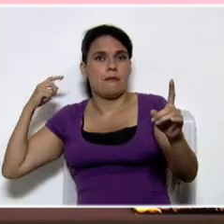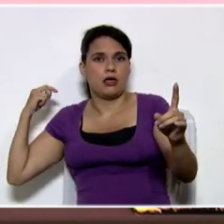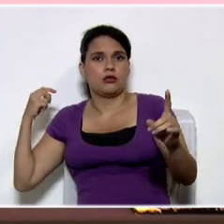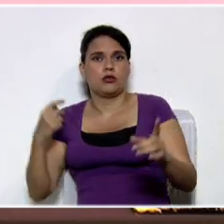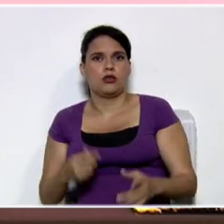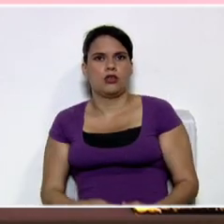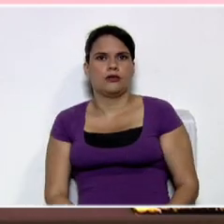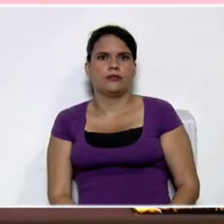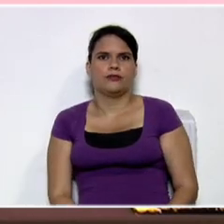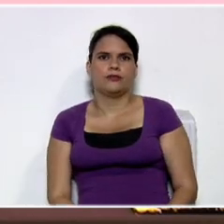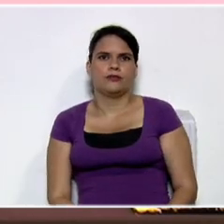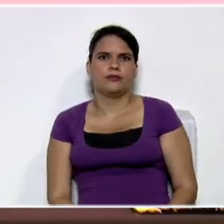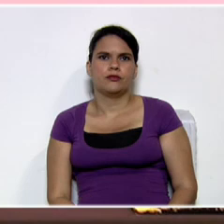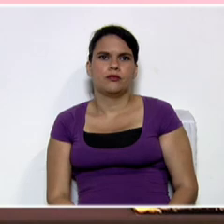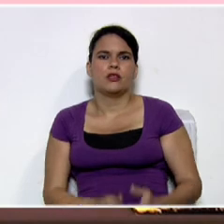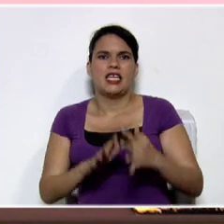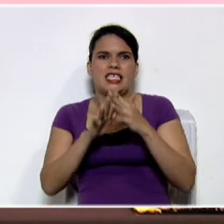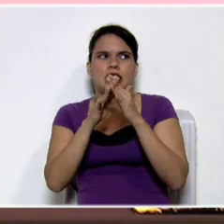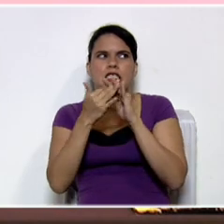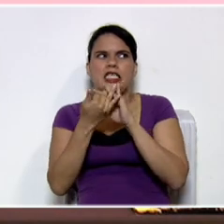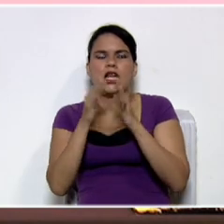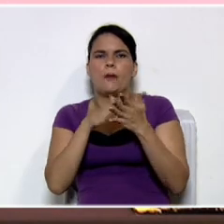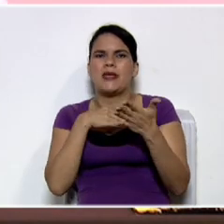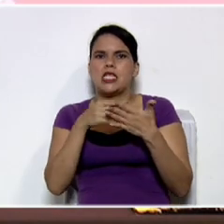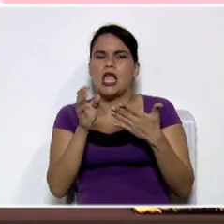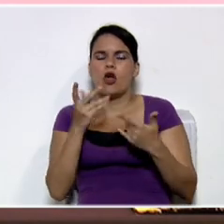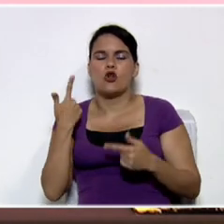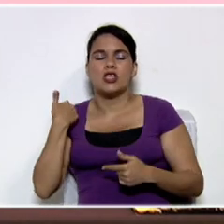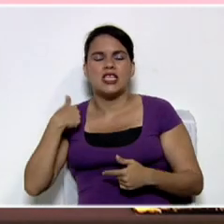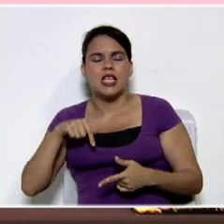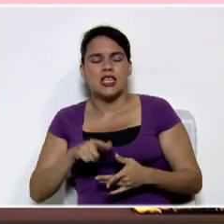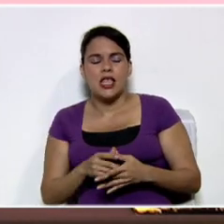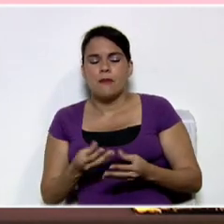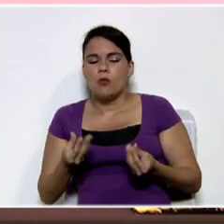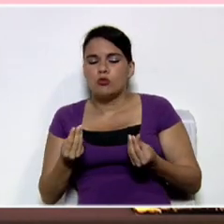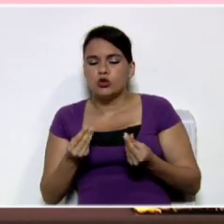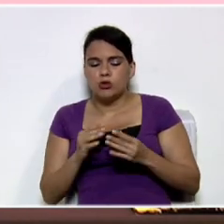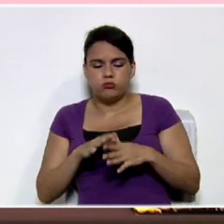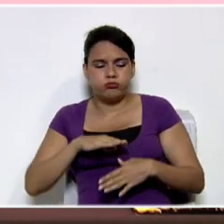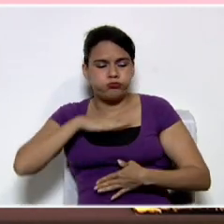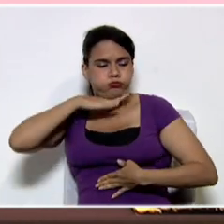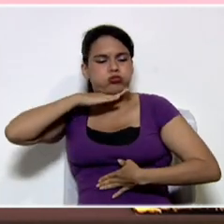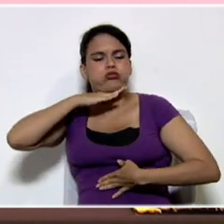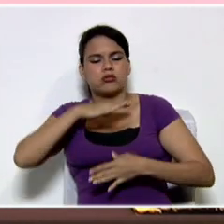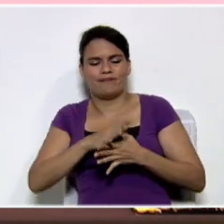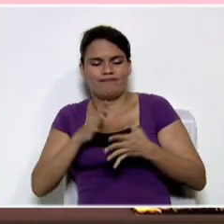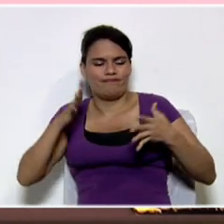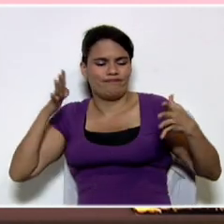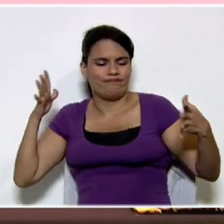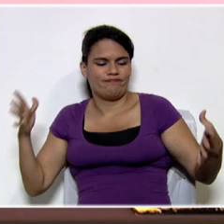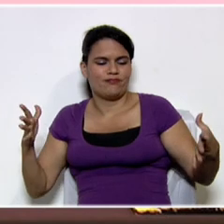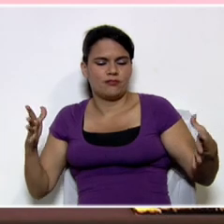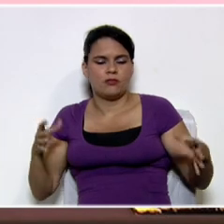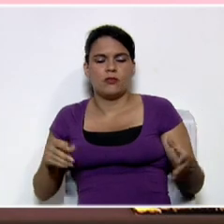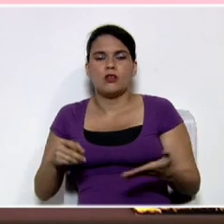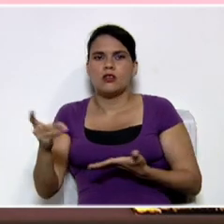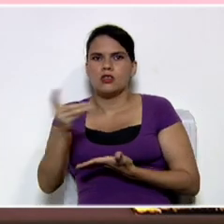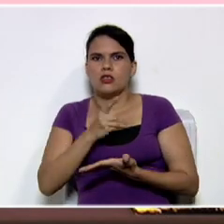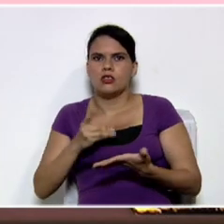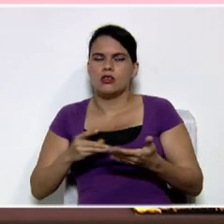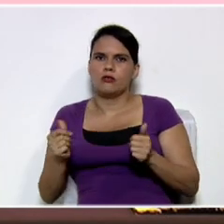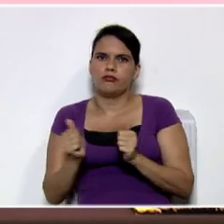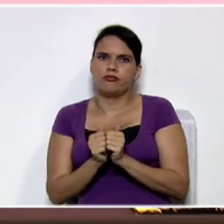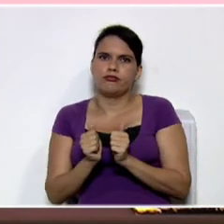en Cerro Pintado, tenemos la cantidad enorme de todo el mundo hasta ahora,